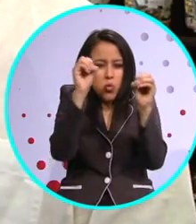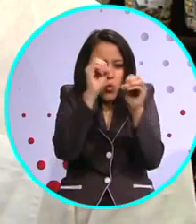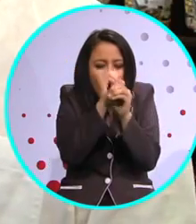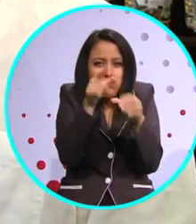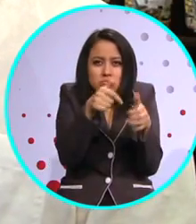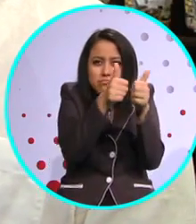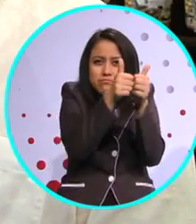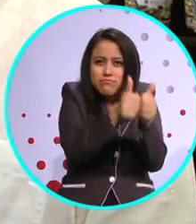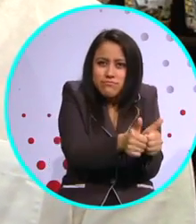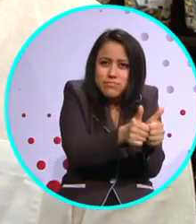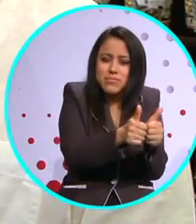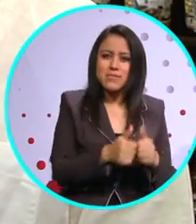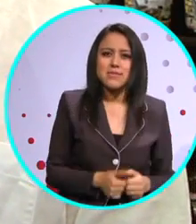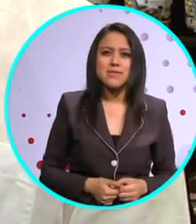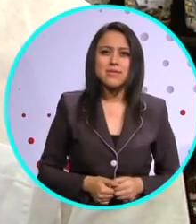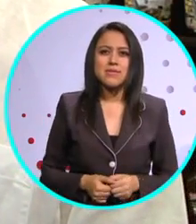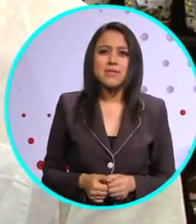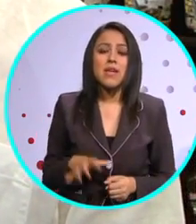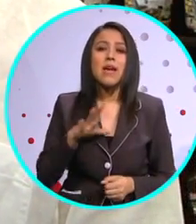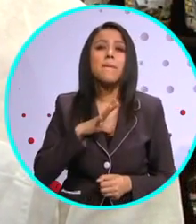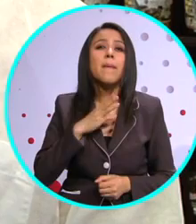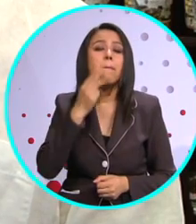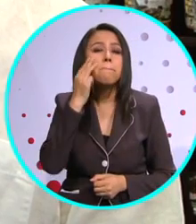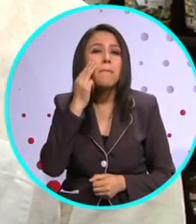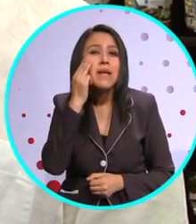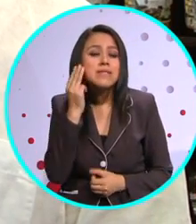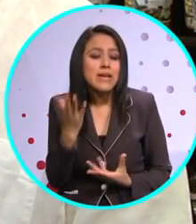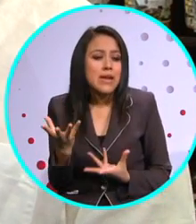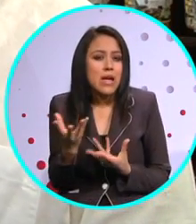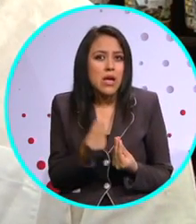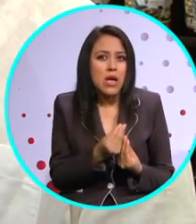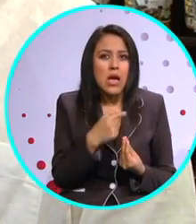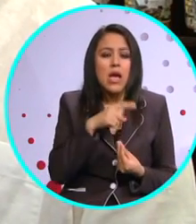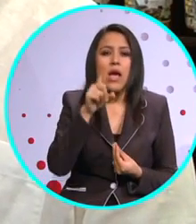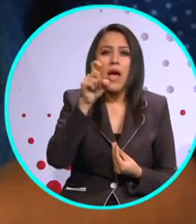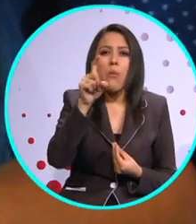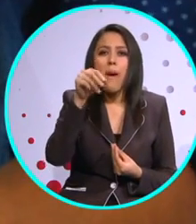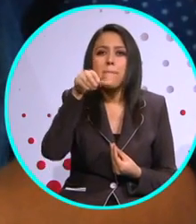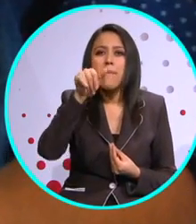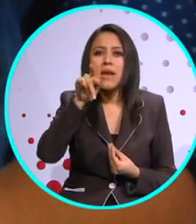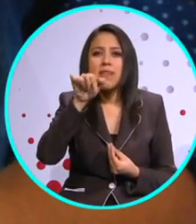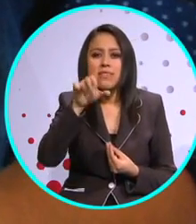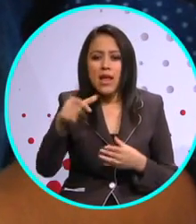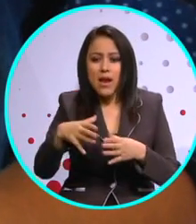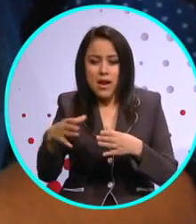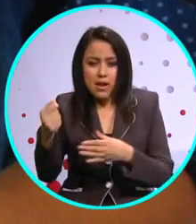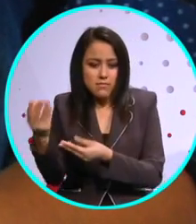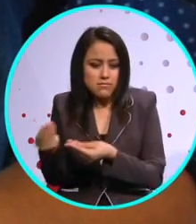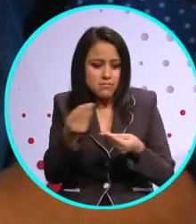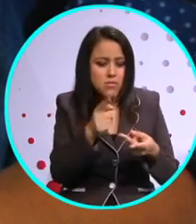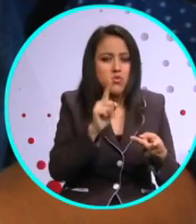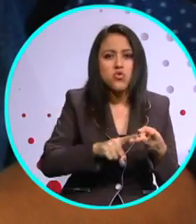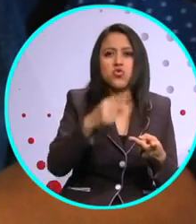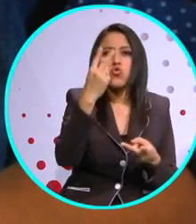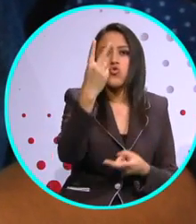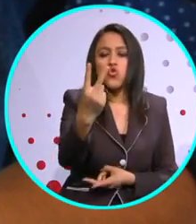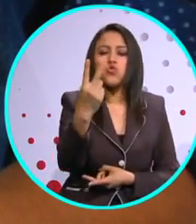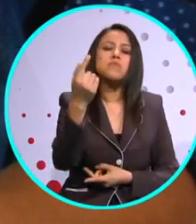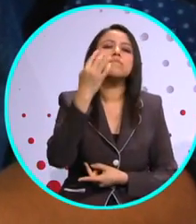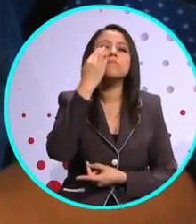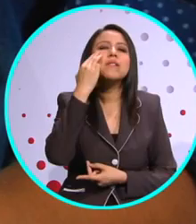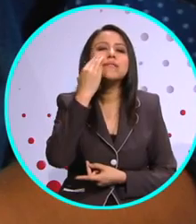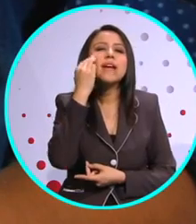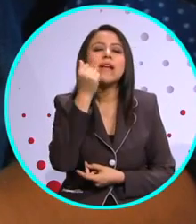tipo néctar, un concentrado de fruta. Le añadimos lo que es agua de manantial, le ponemos dos manzanas, un poco de